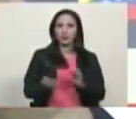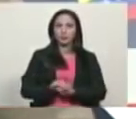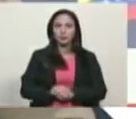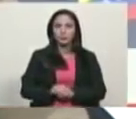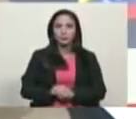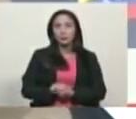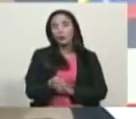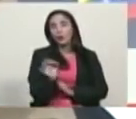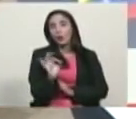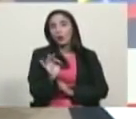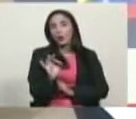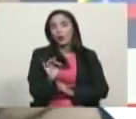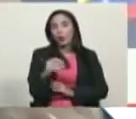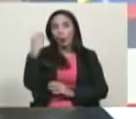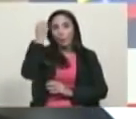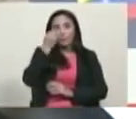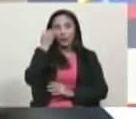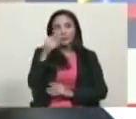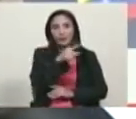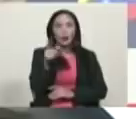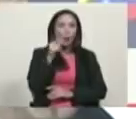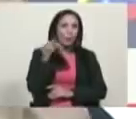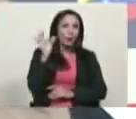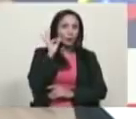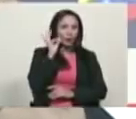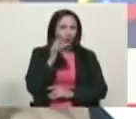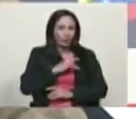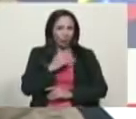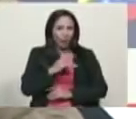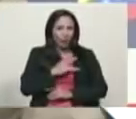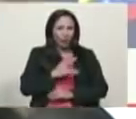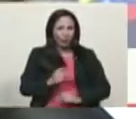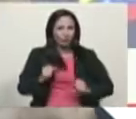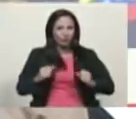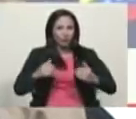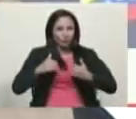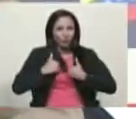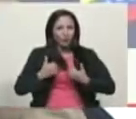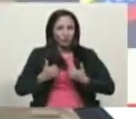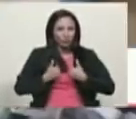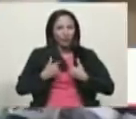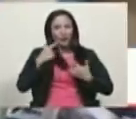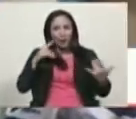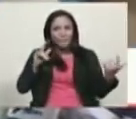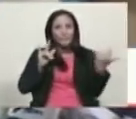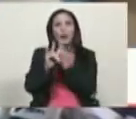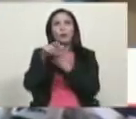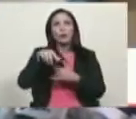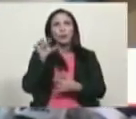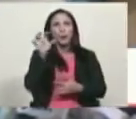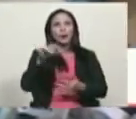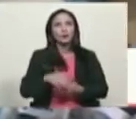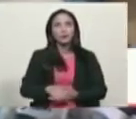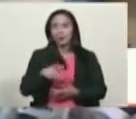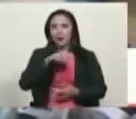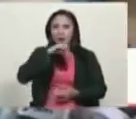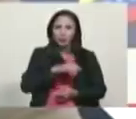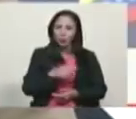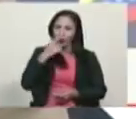¿O que ustedes creen que no hay hombres y mujeres que nos duele esta tierra y que amamos esta tierra y su